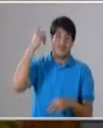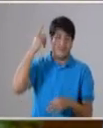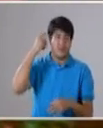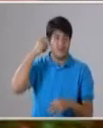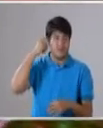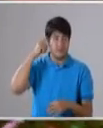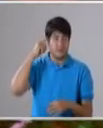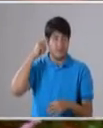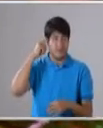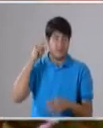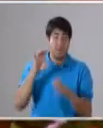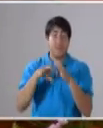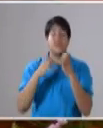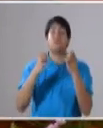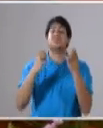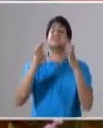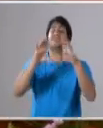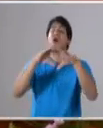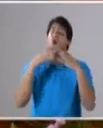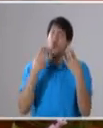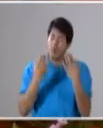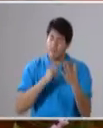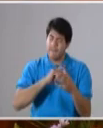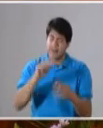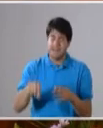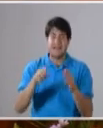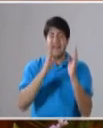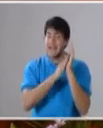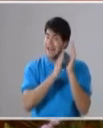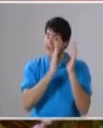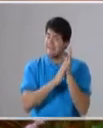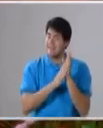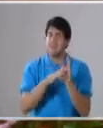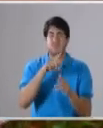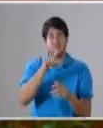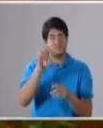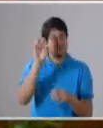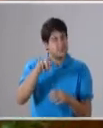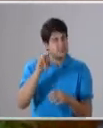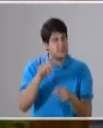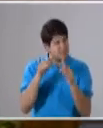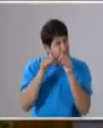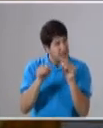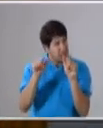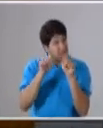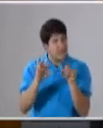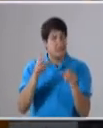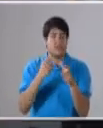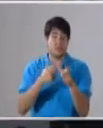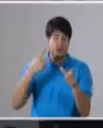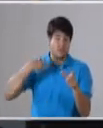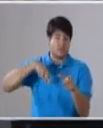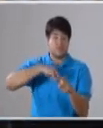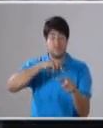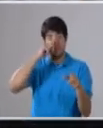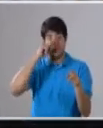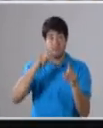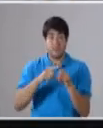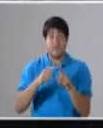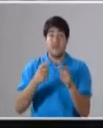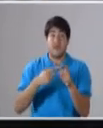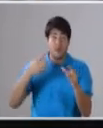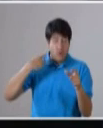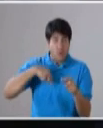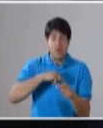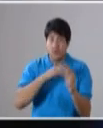Entonces, ¿cómo está la alabanza? Por favor, hermano, eso es algo que tenemos que analizar con nosotros, incluso con la alabanza